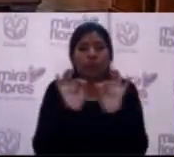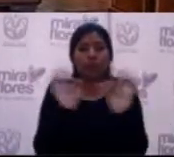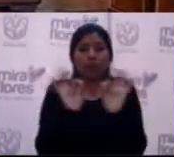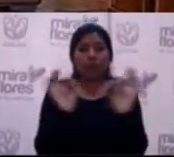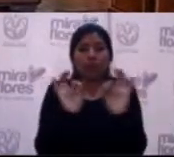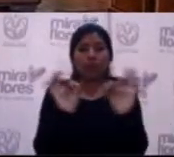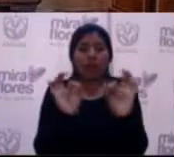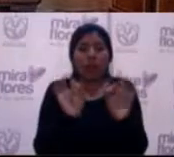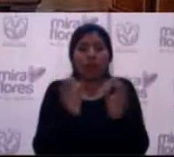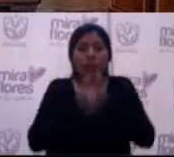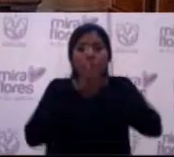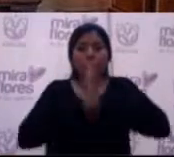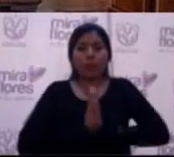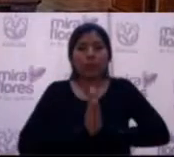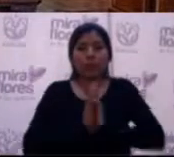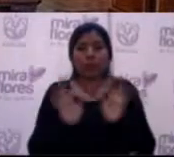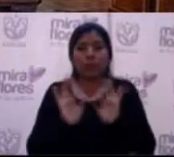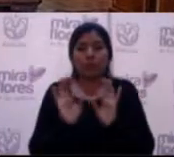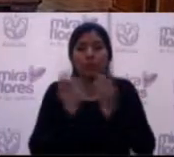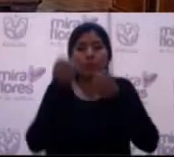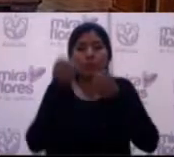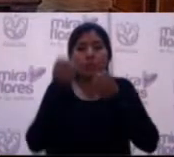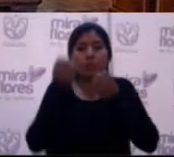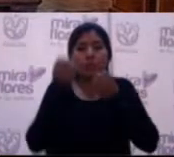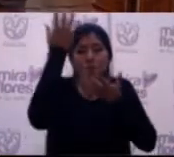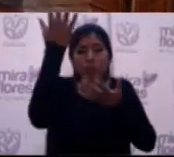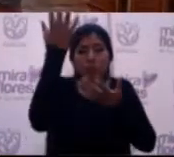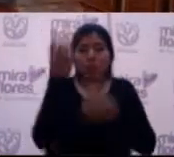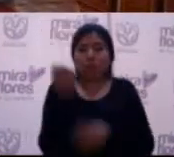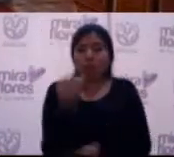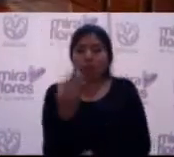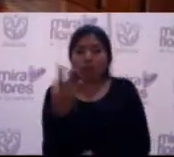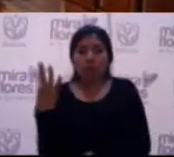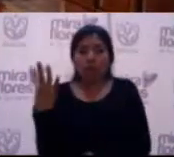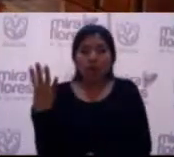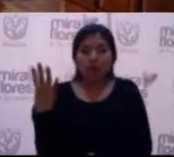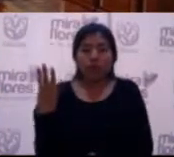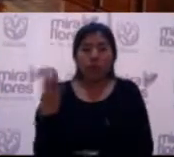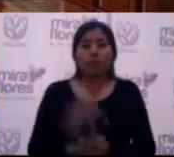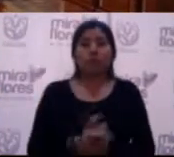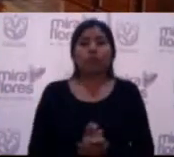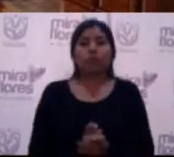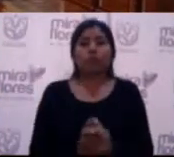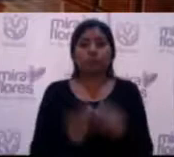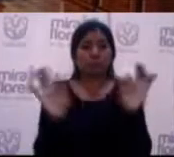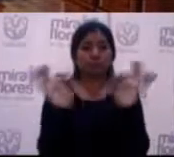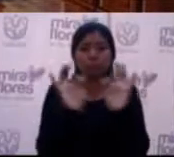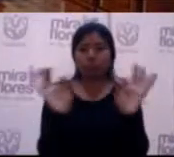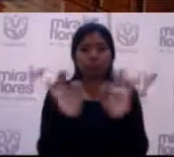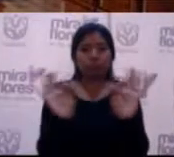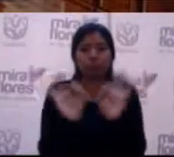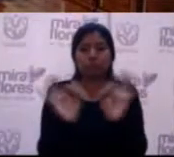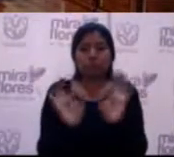escrito. Informes. Ofrezco el uso de la palabra para algún informe en mesa. No tenemos informes